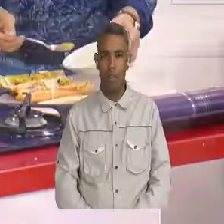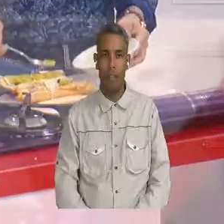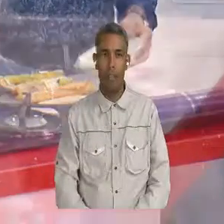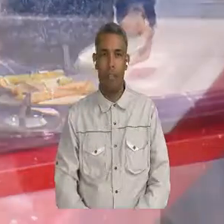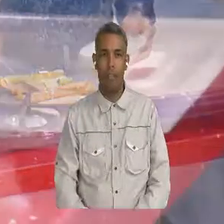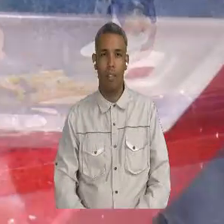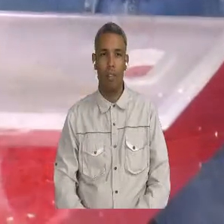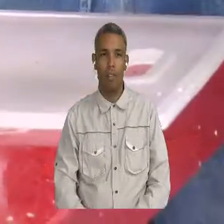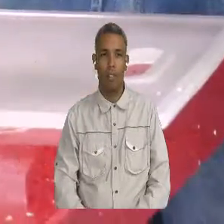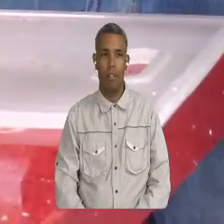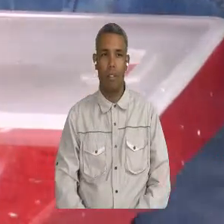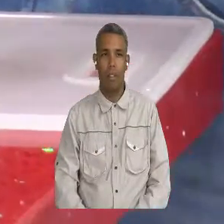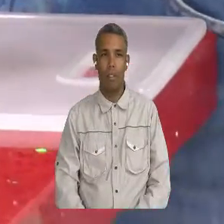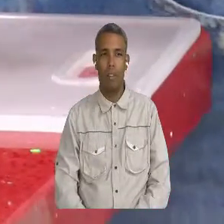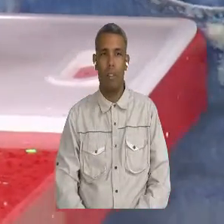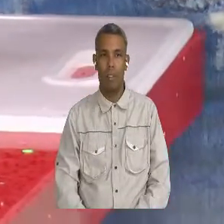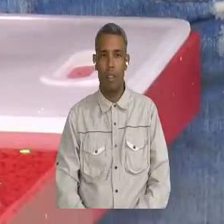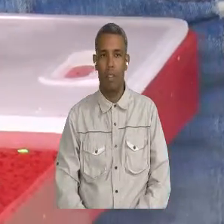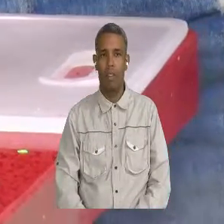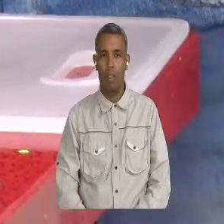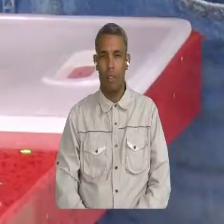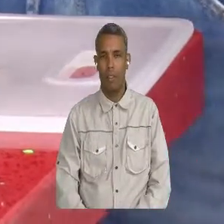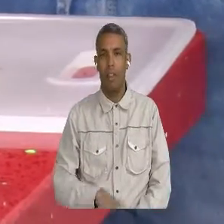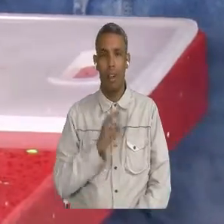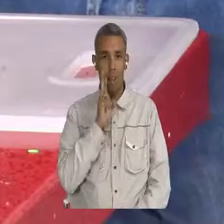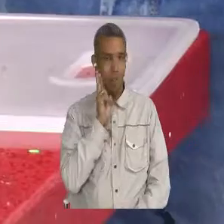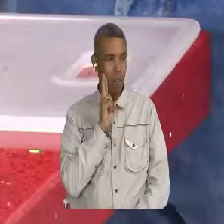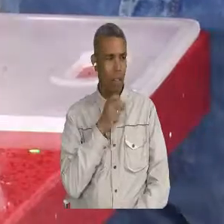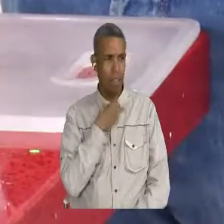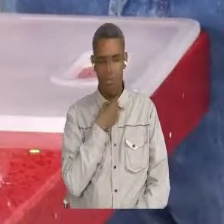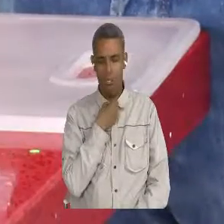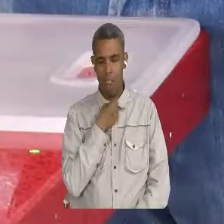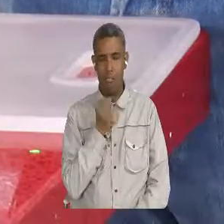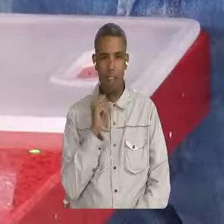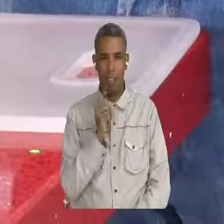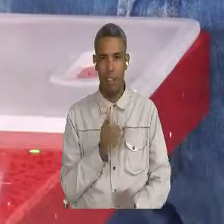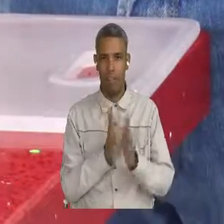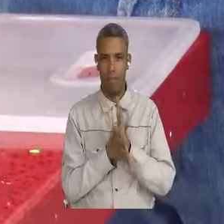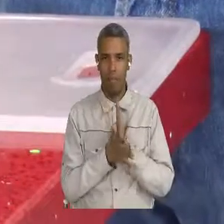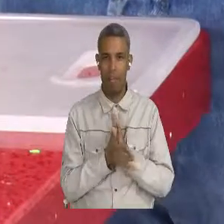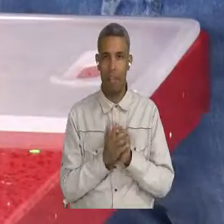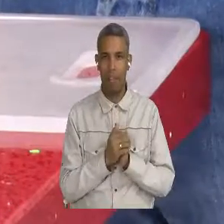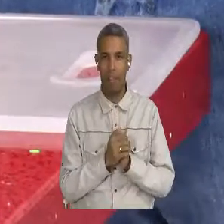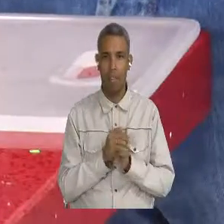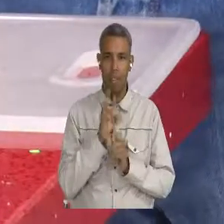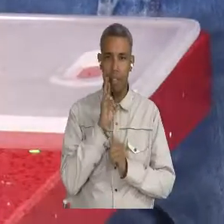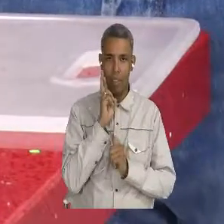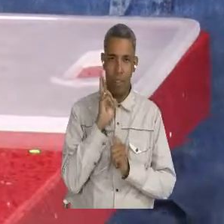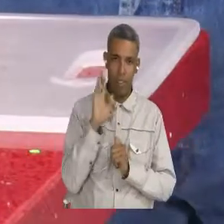Una excelente presentadora, sí, bella compañera. Claro que sí. Acá adicionamos el coco. Arrochi.